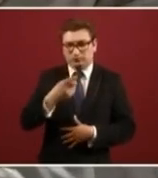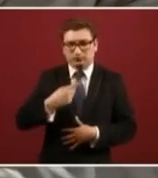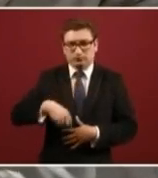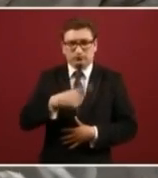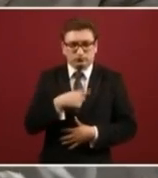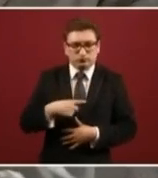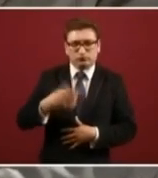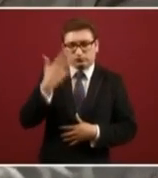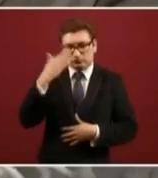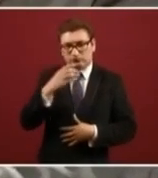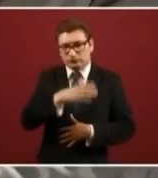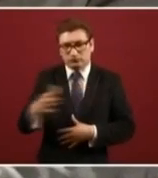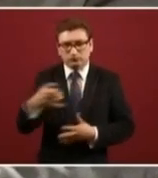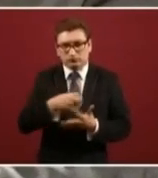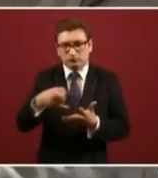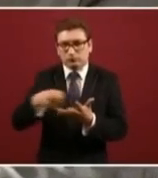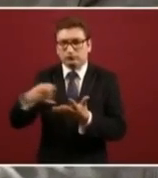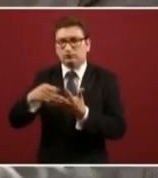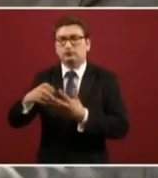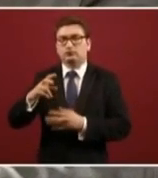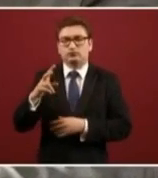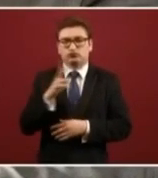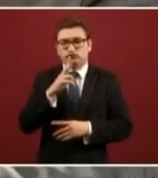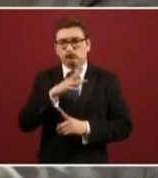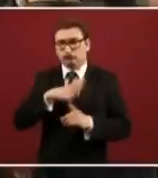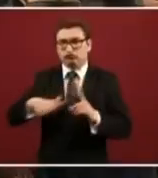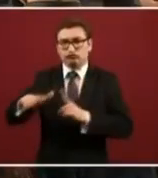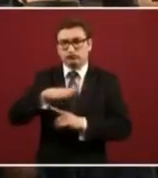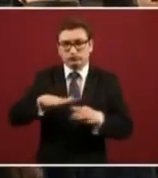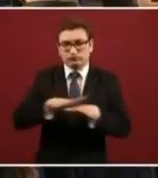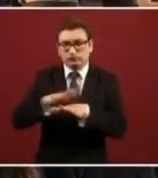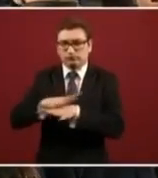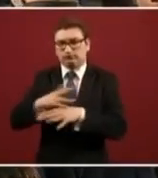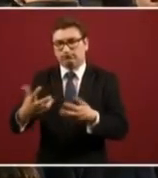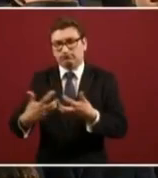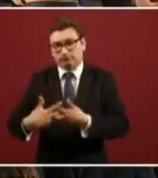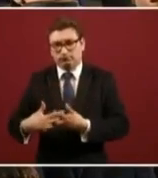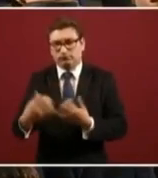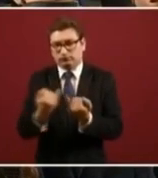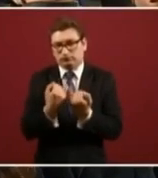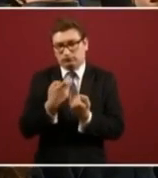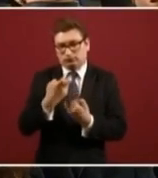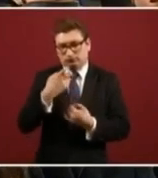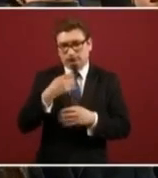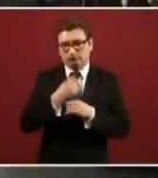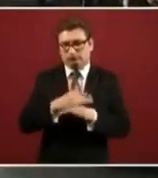adaptando la agricultura a estos cambios y esto pues se tendrá que hacer sustentado también en el conocimiento.